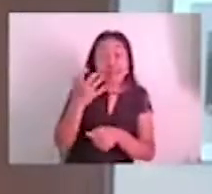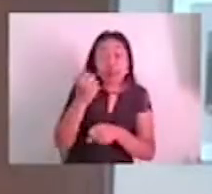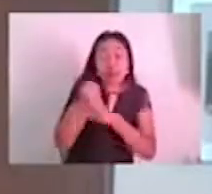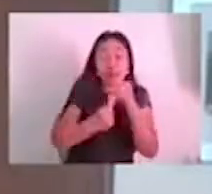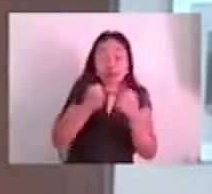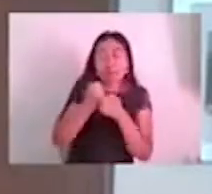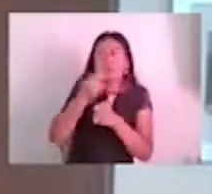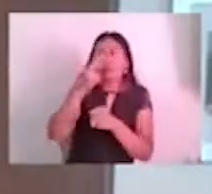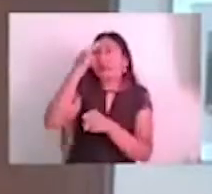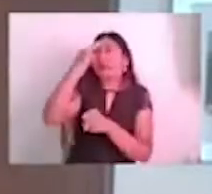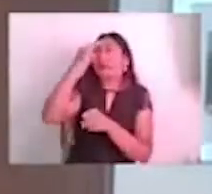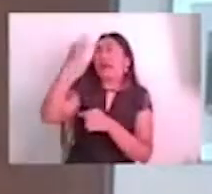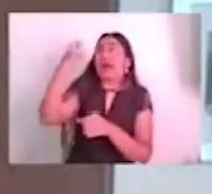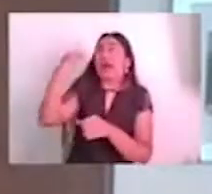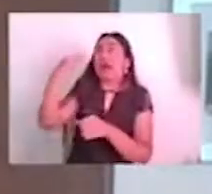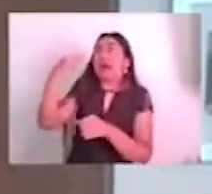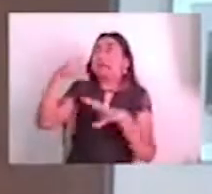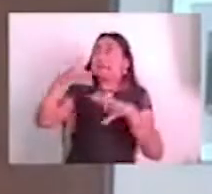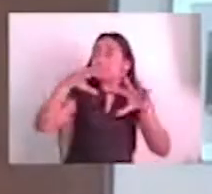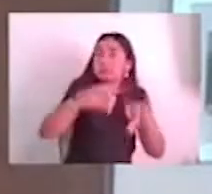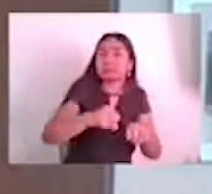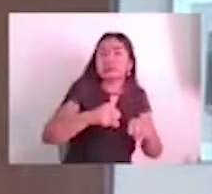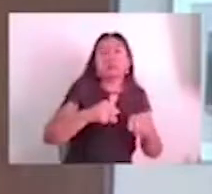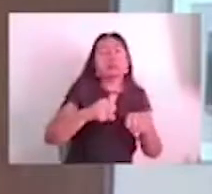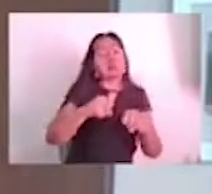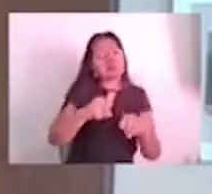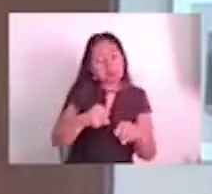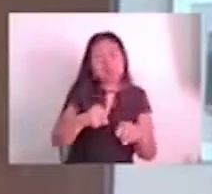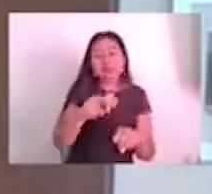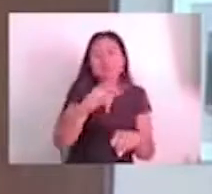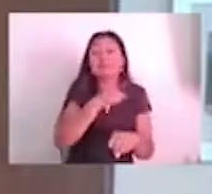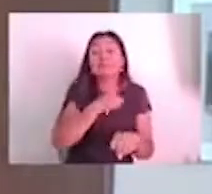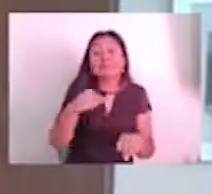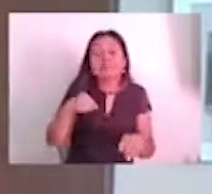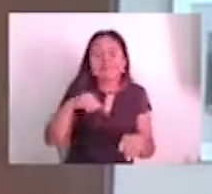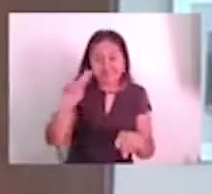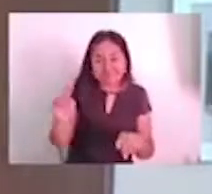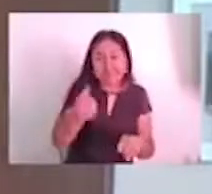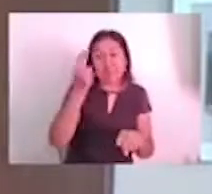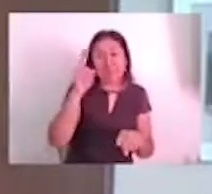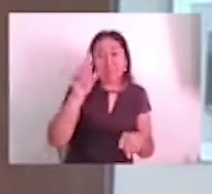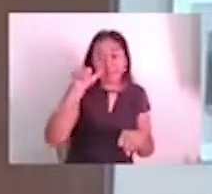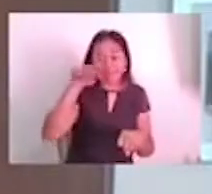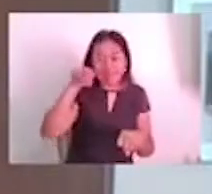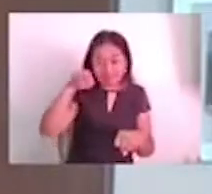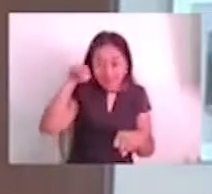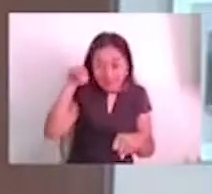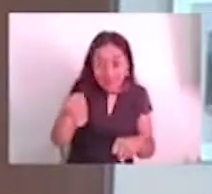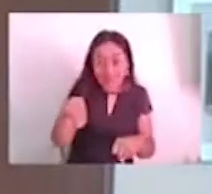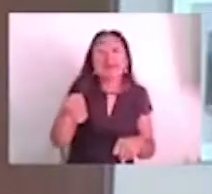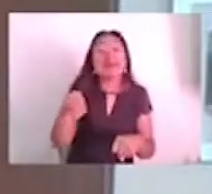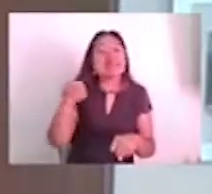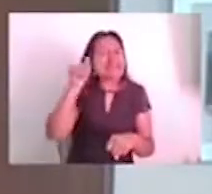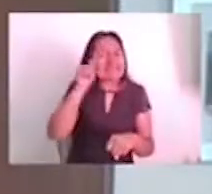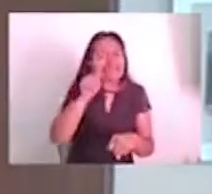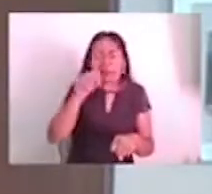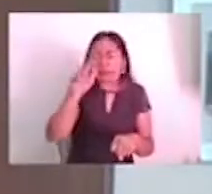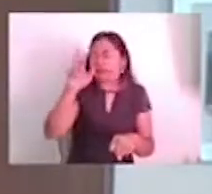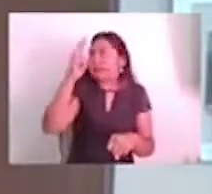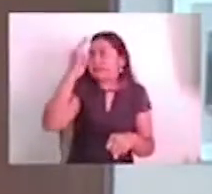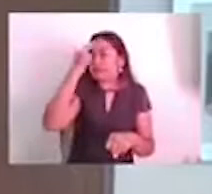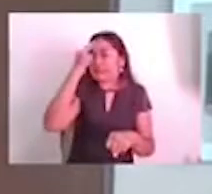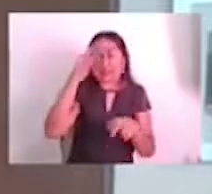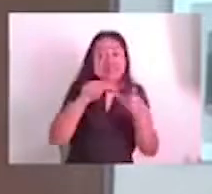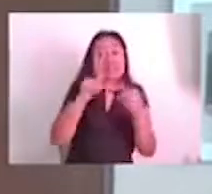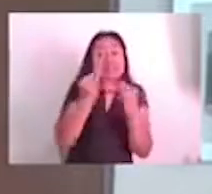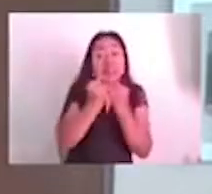caída, a través, por lo pronto, de nosotros, de la Universidad Nacional Autónoma de México, en seguimiento a